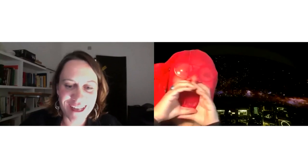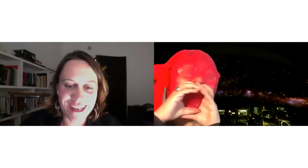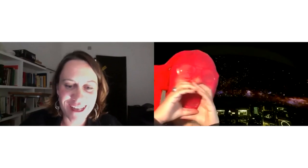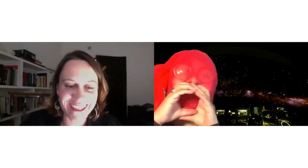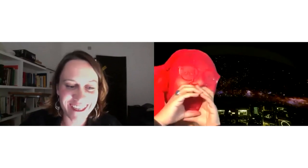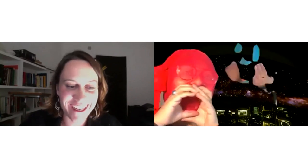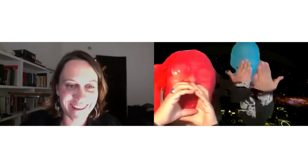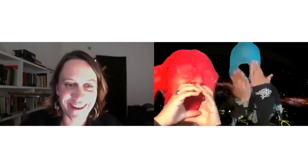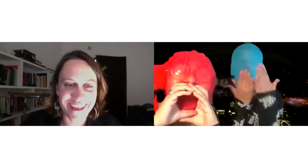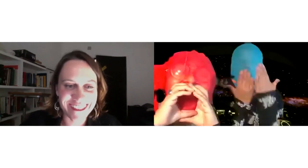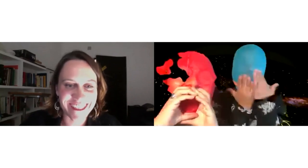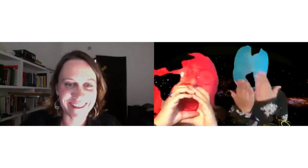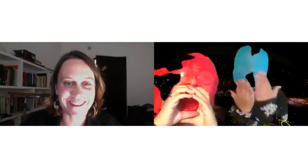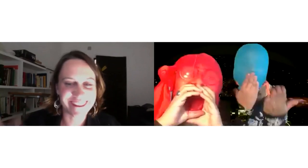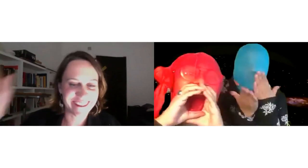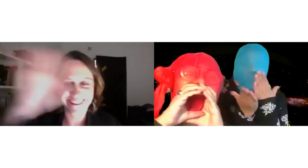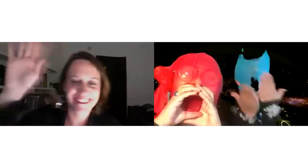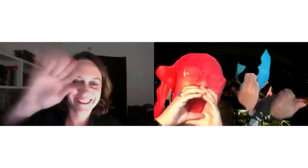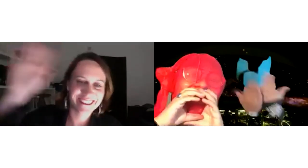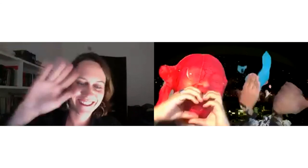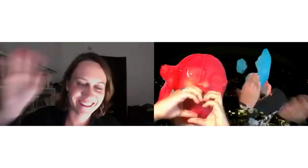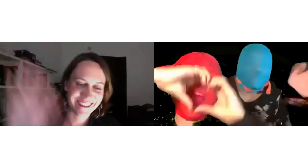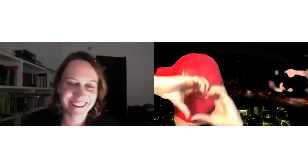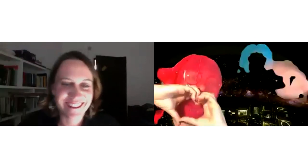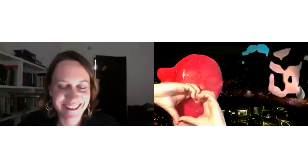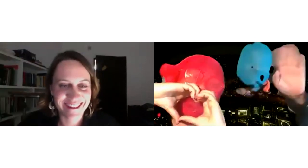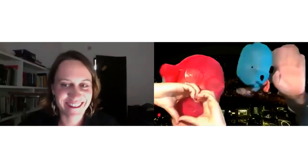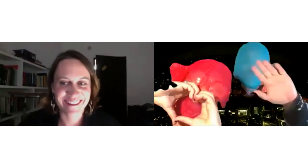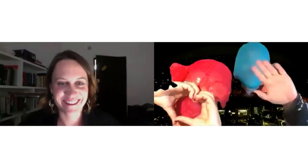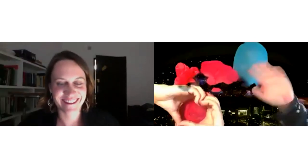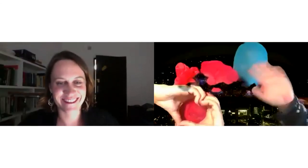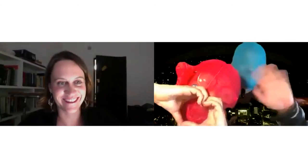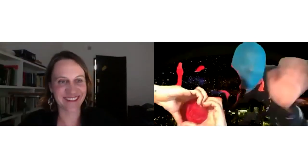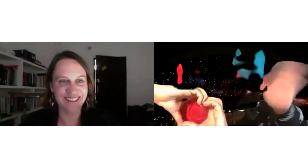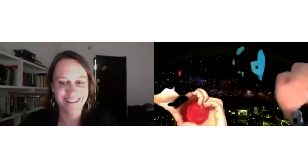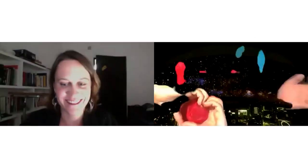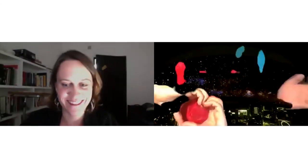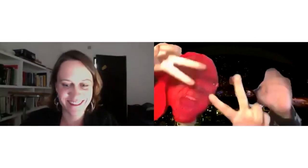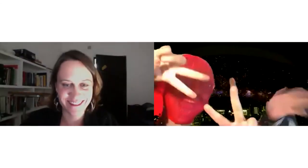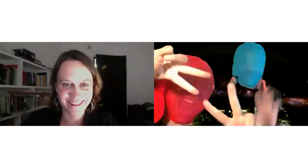abrazo grande a todas y a todos.